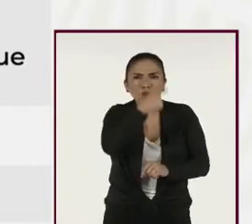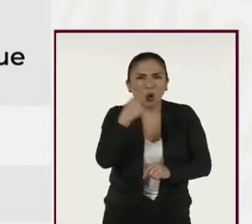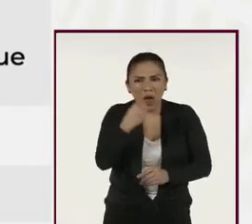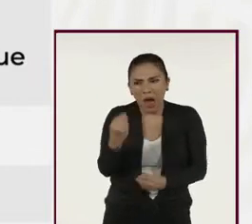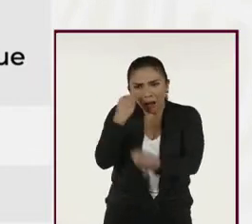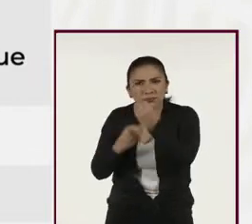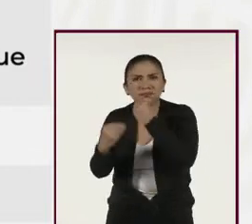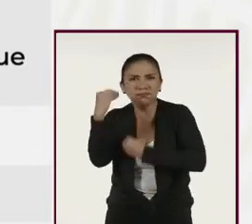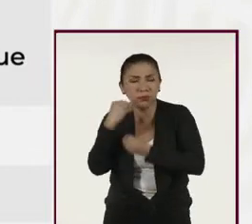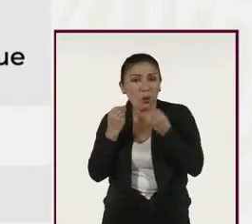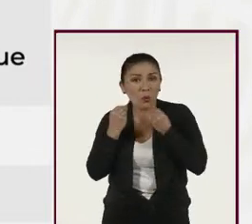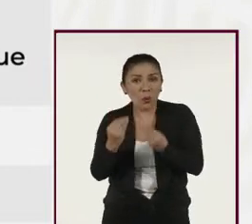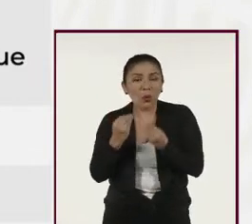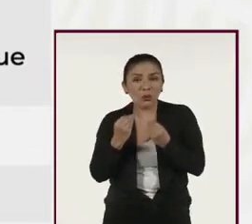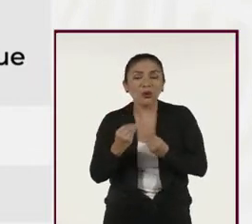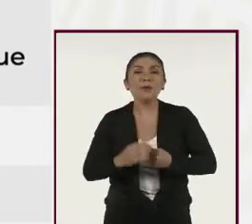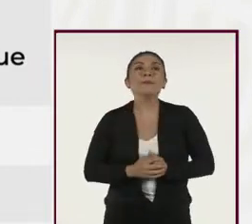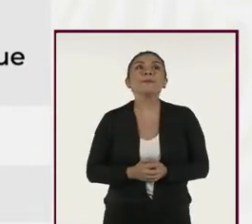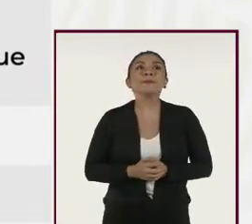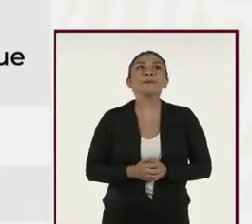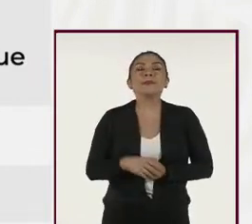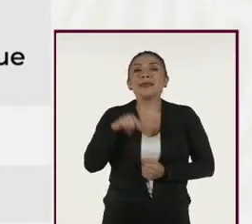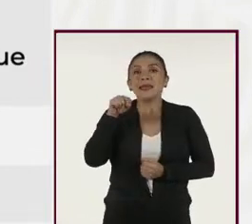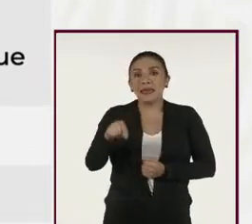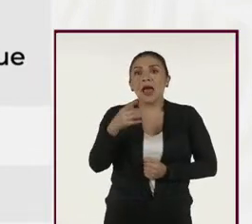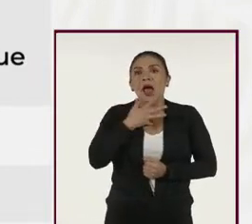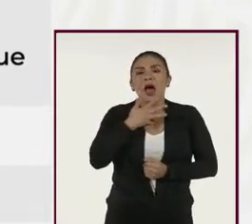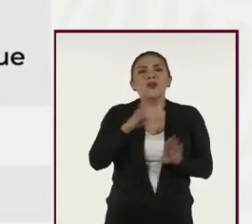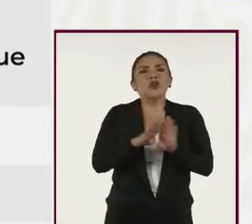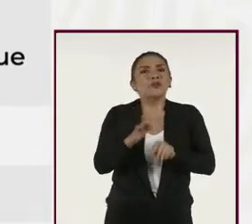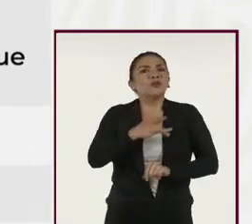horas, donde se tiene la